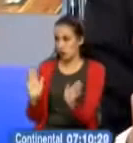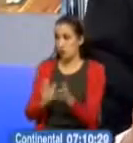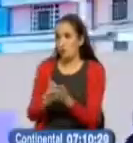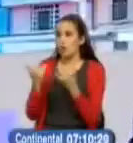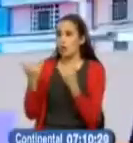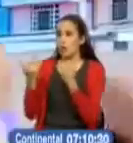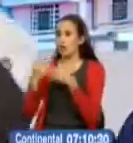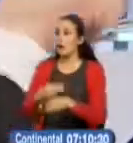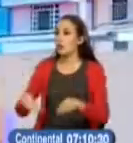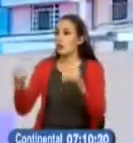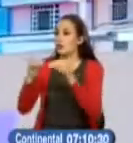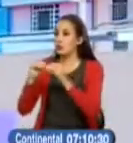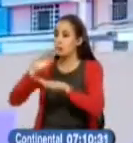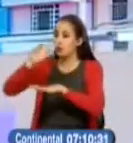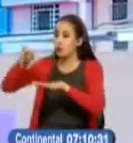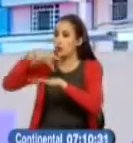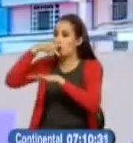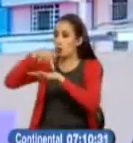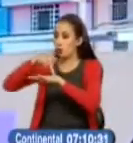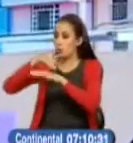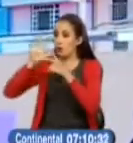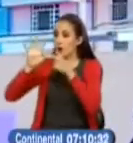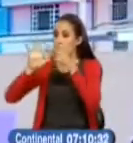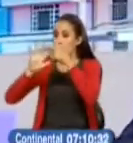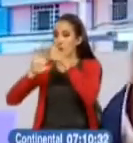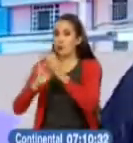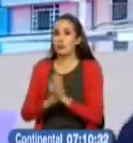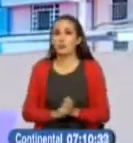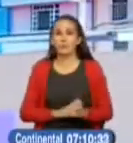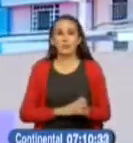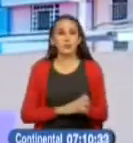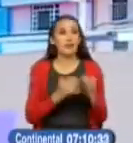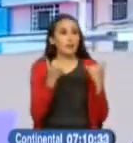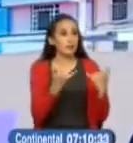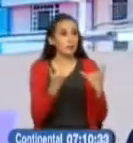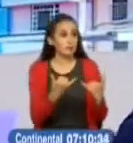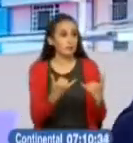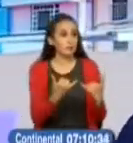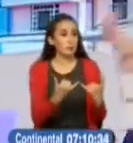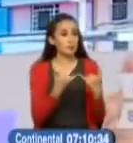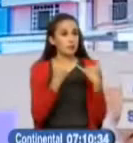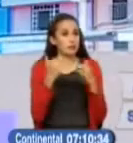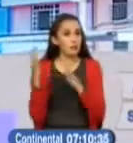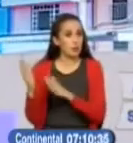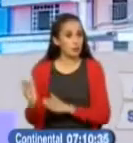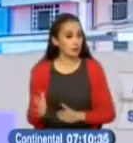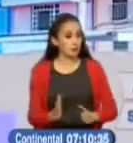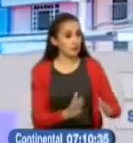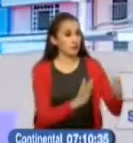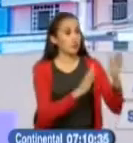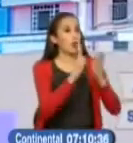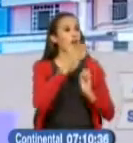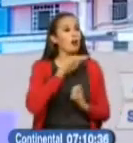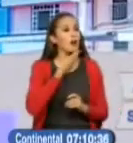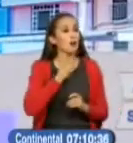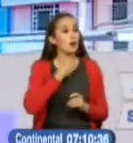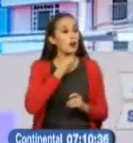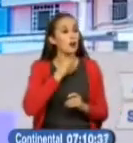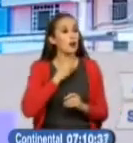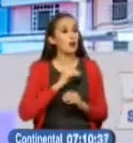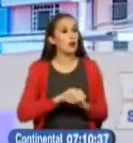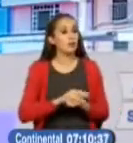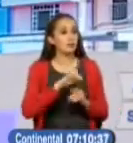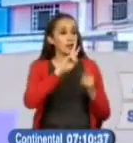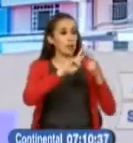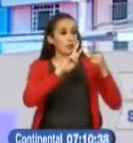escoger la carrera dentro de las 5 posibilidades. No solamente que no, sino que esta vez durante todo el mes de agosto va a tener la oportunidad de